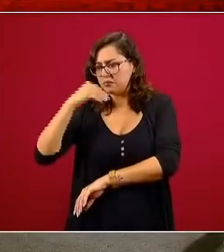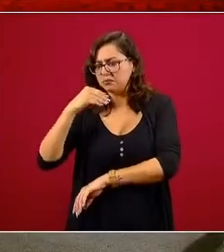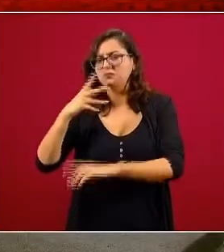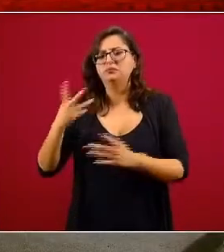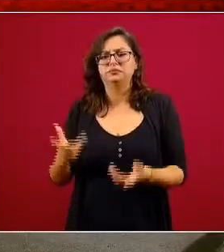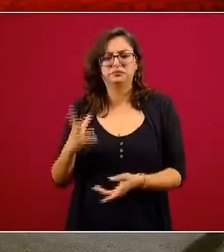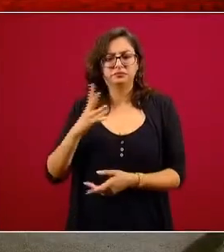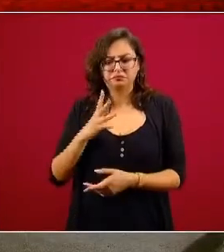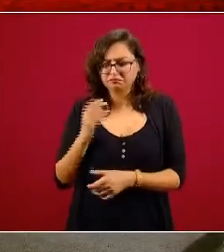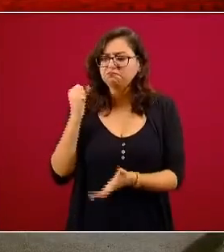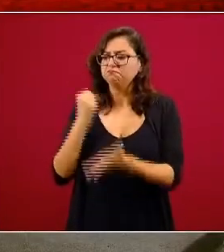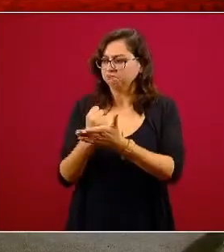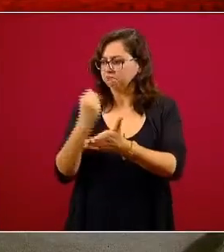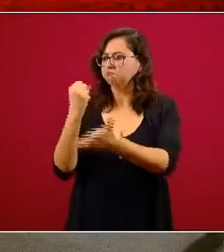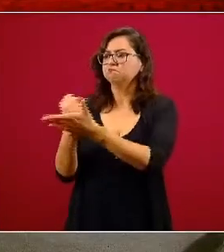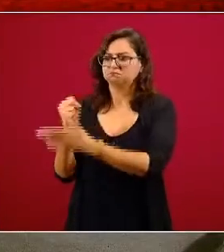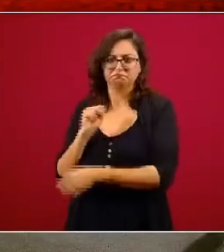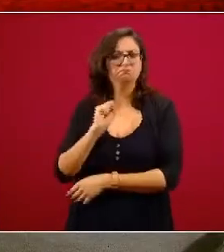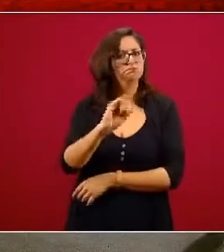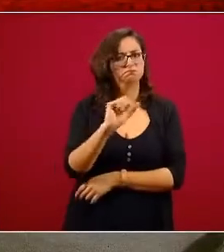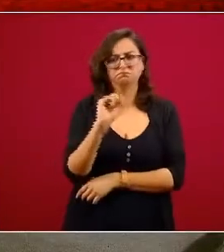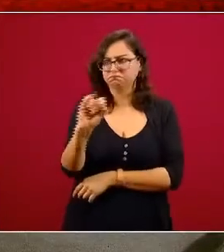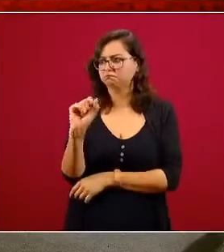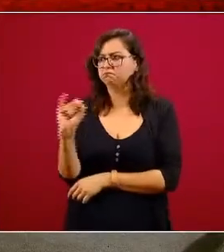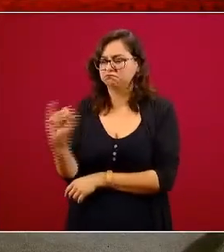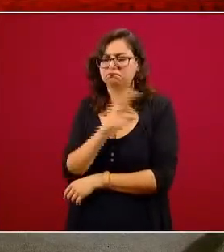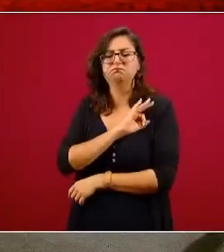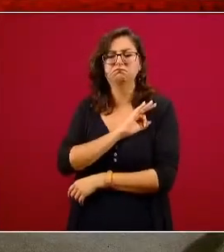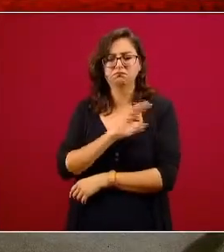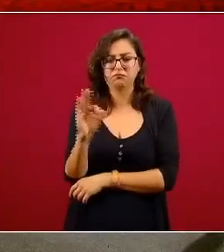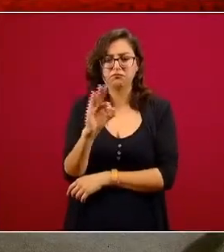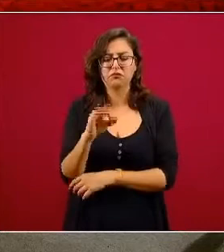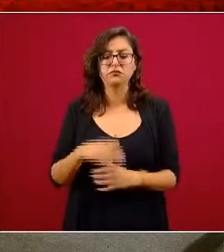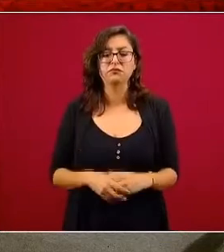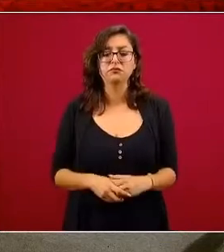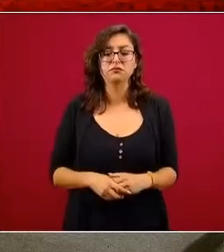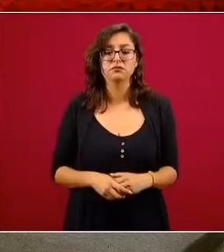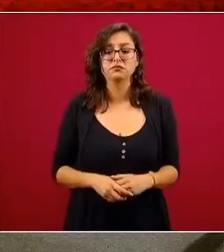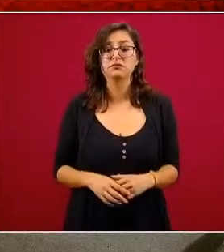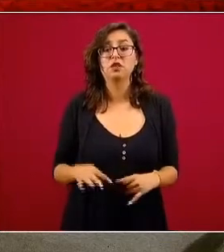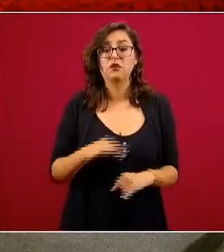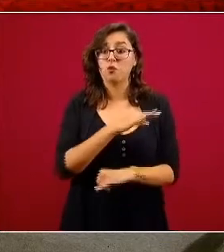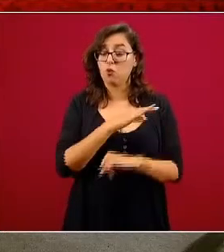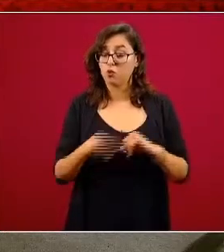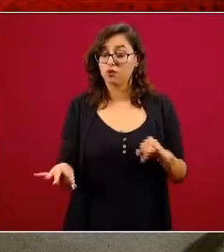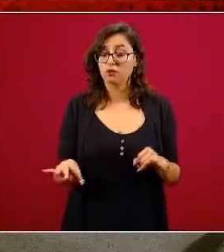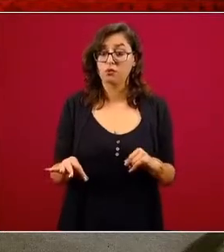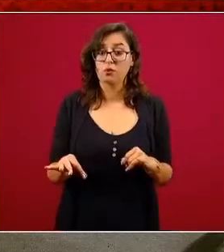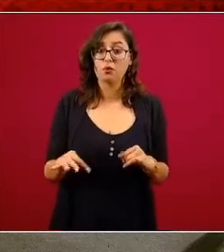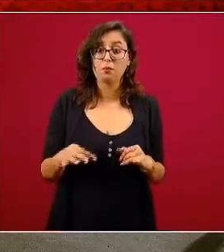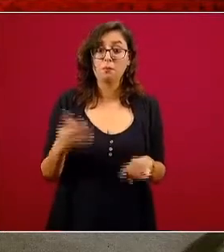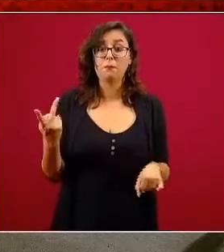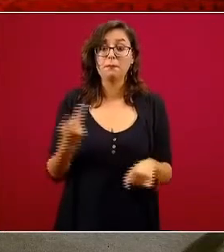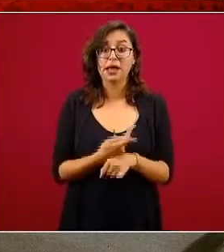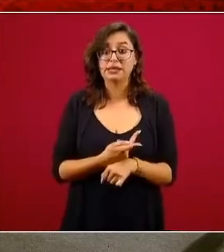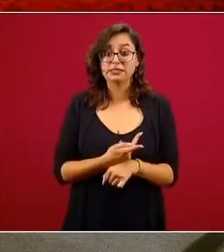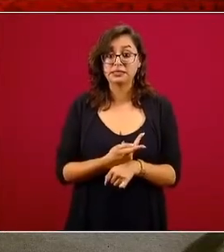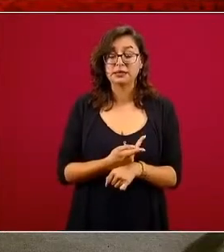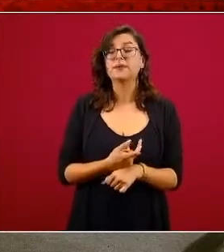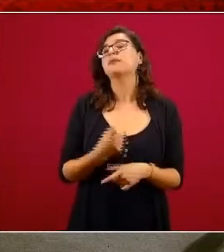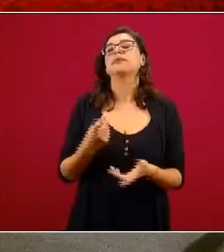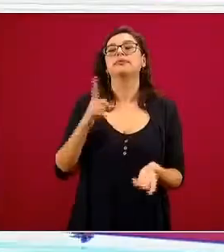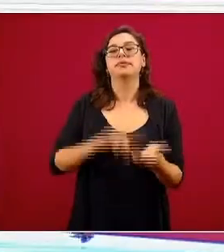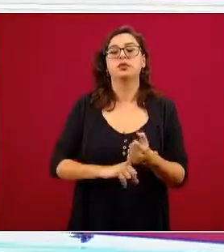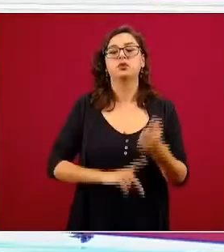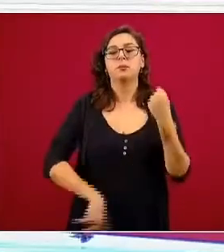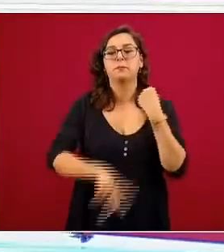una con autorización sanitaria en México. Y finalmente, en verde, en los países, los organismos de